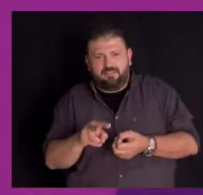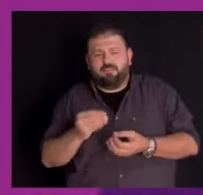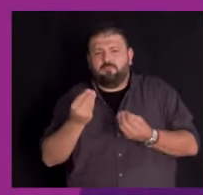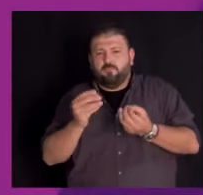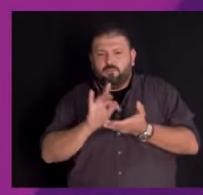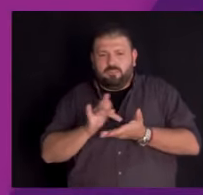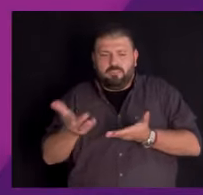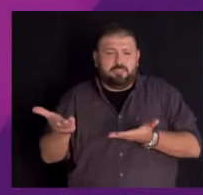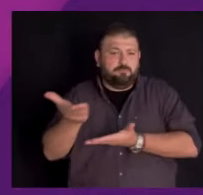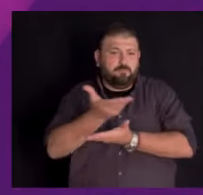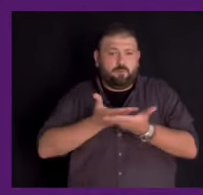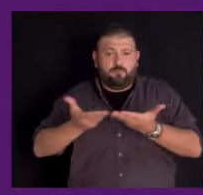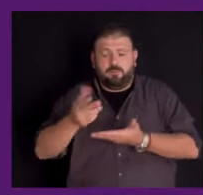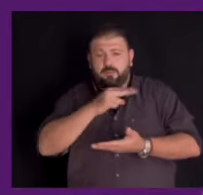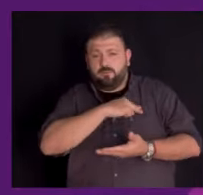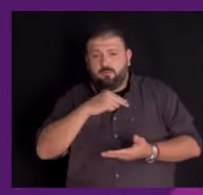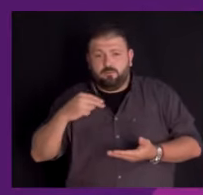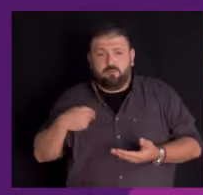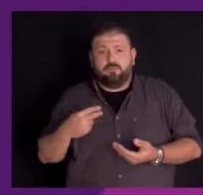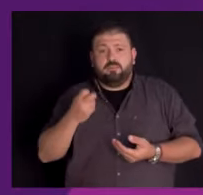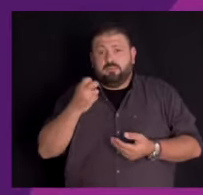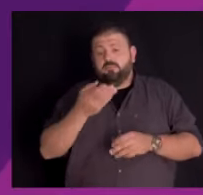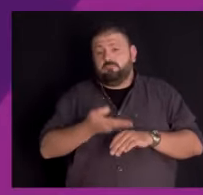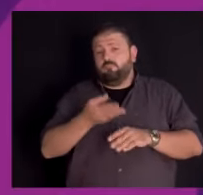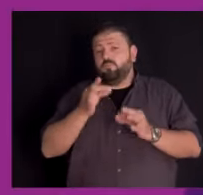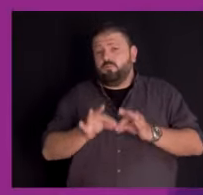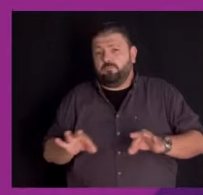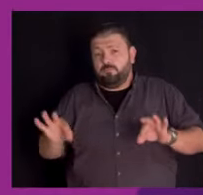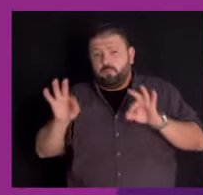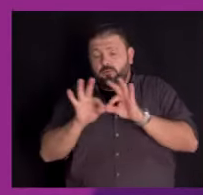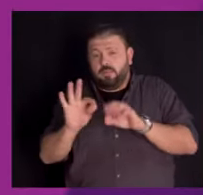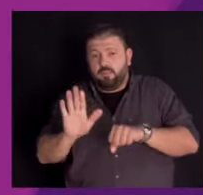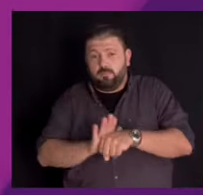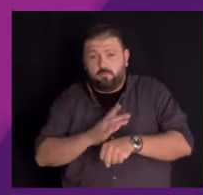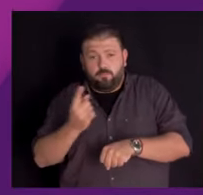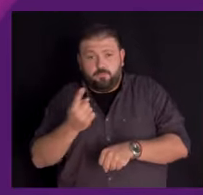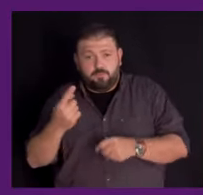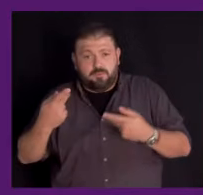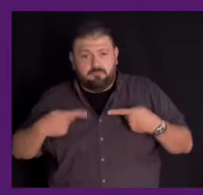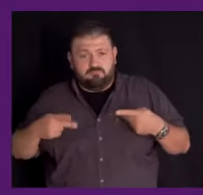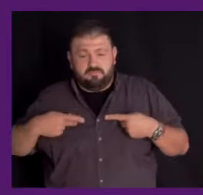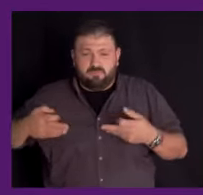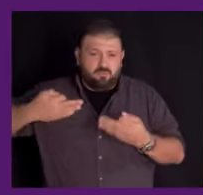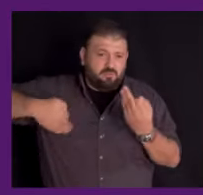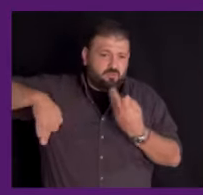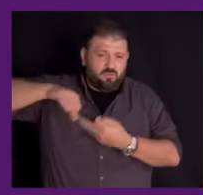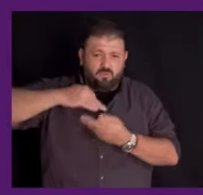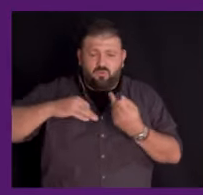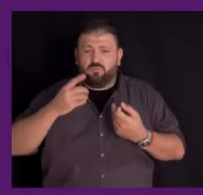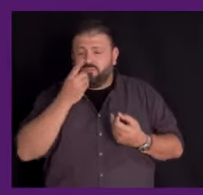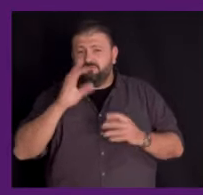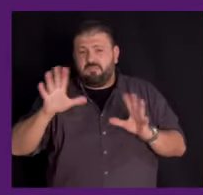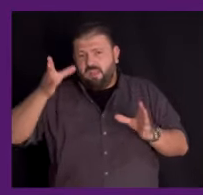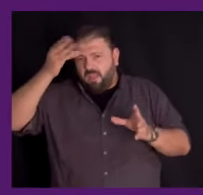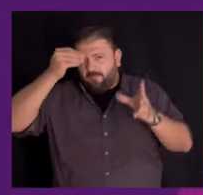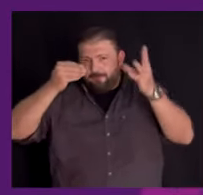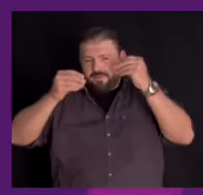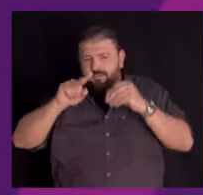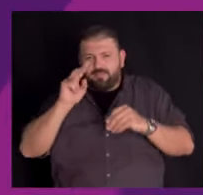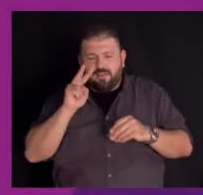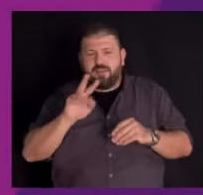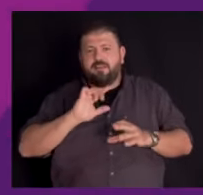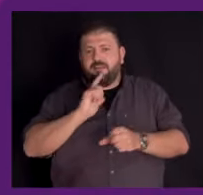por compartir con nosotros. Es bien importante porque todas las personas que nos han sintonizado hoy pues han aprendido, se han llevado algo muy